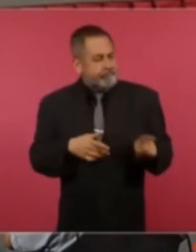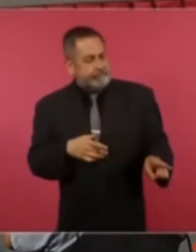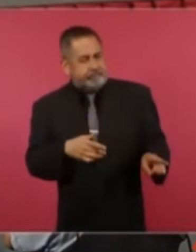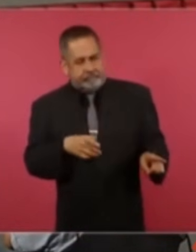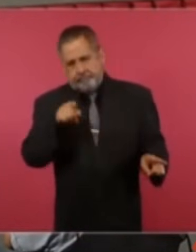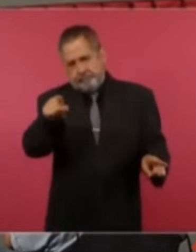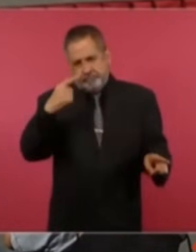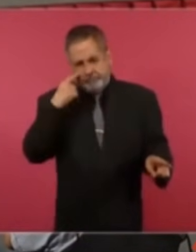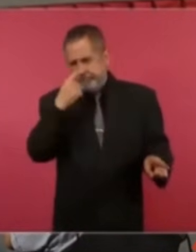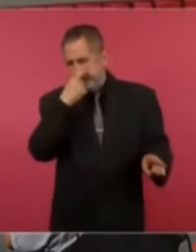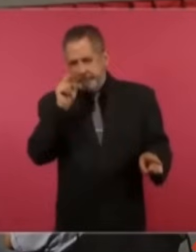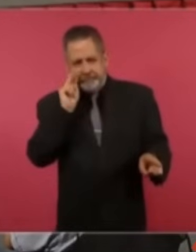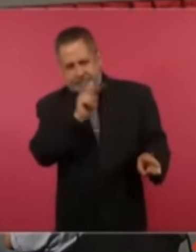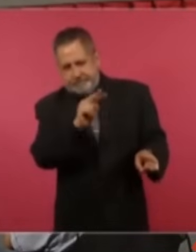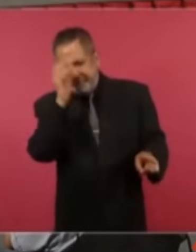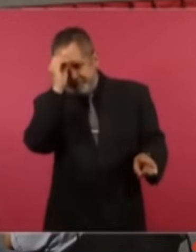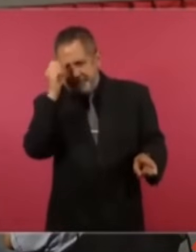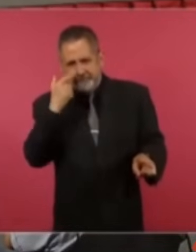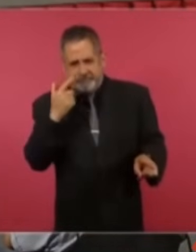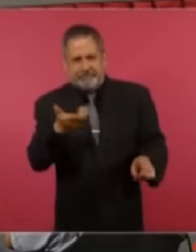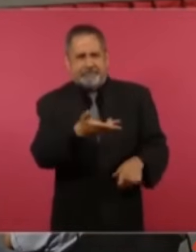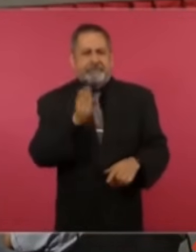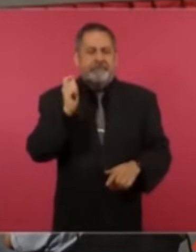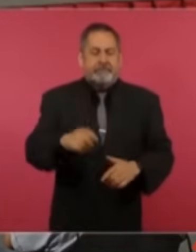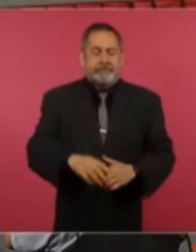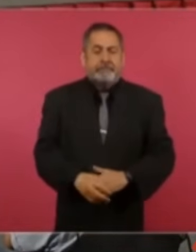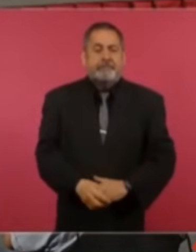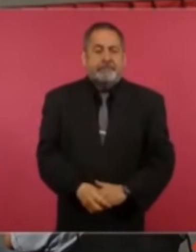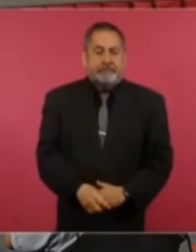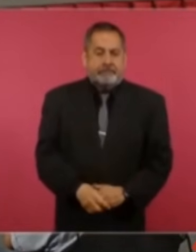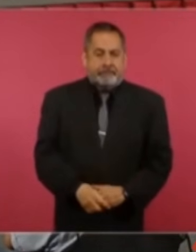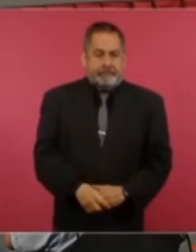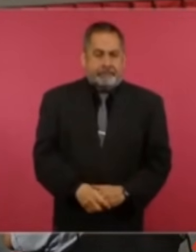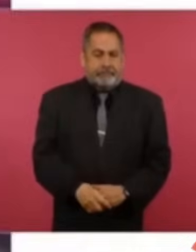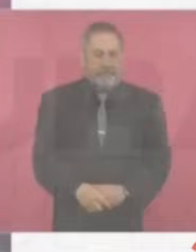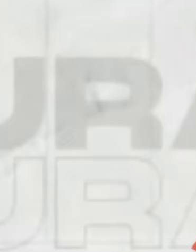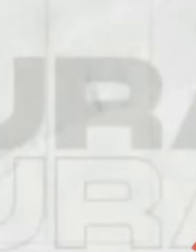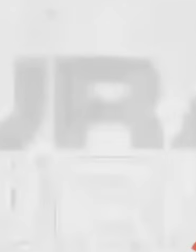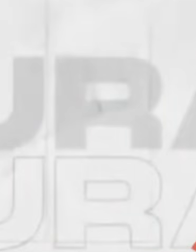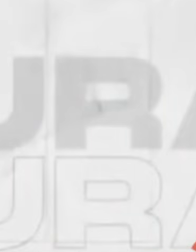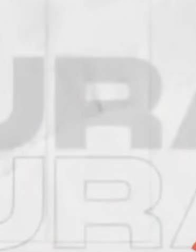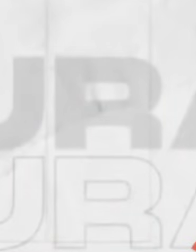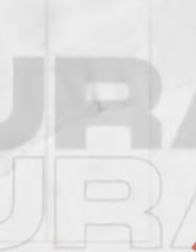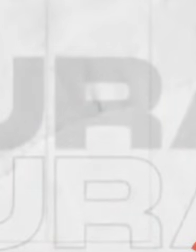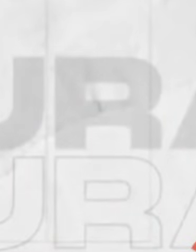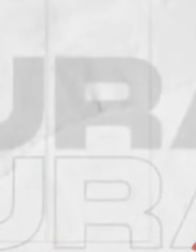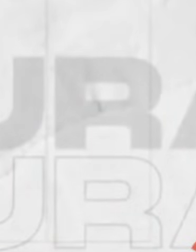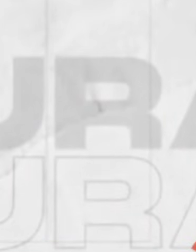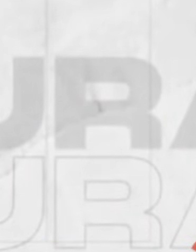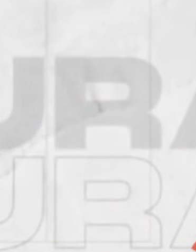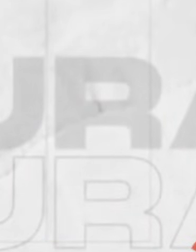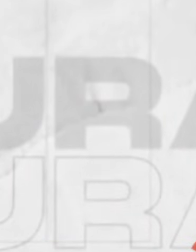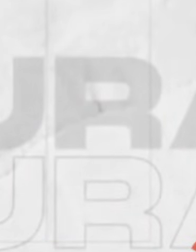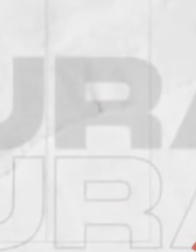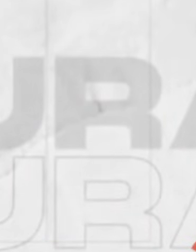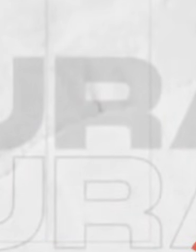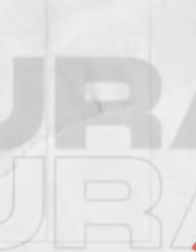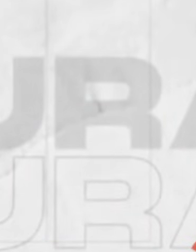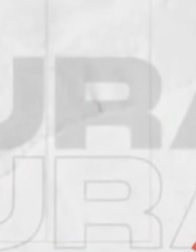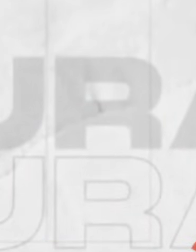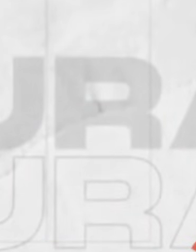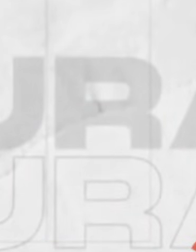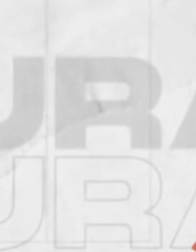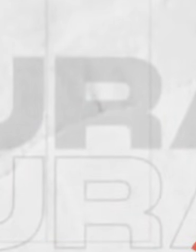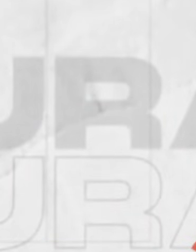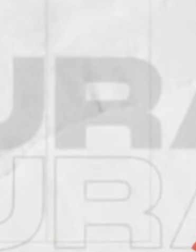formen su propia opinión. Vamos a escuchar a Chumel Torres. Que al mexicano le interesa, deposítame sin trabajar. ¿Por qué? Porque me te